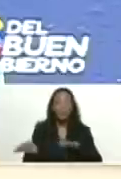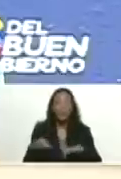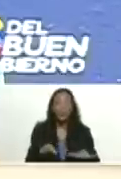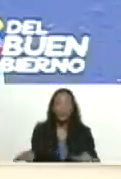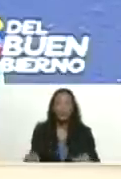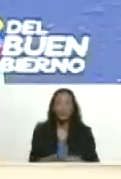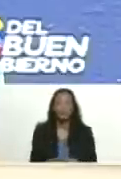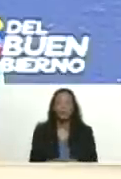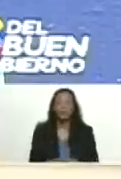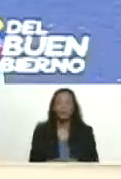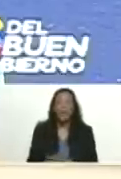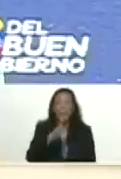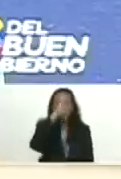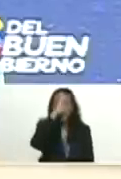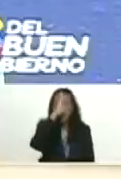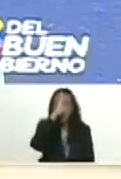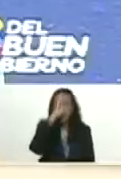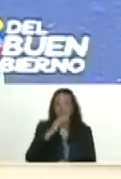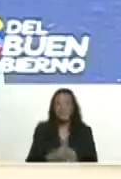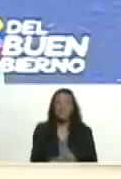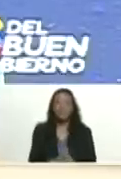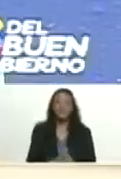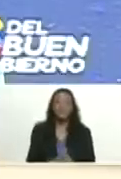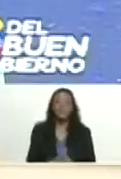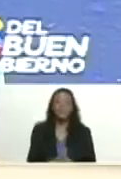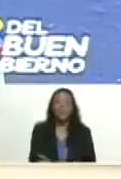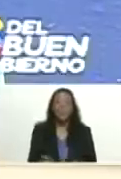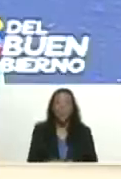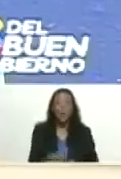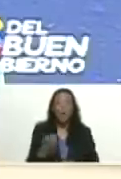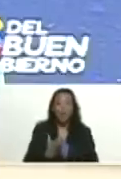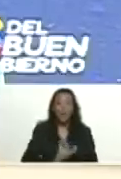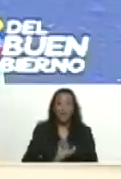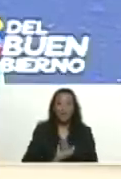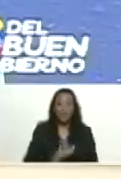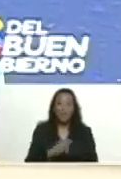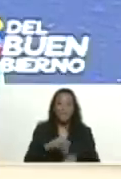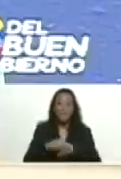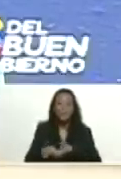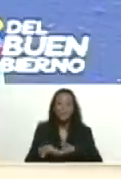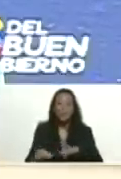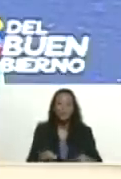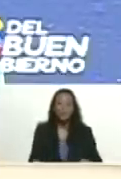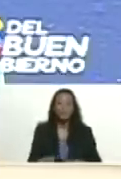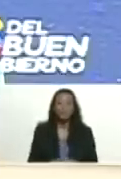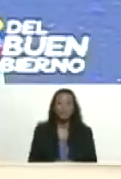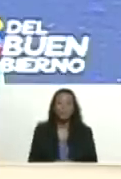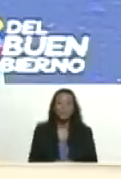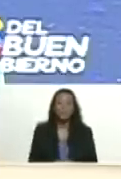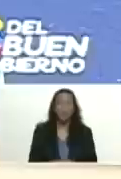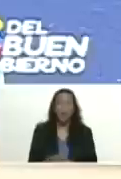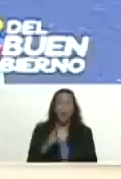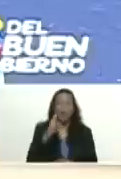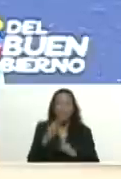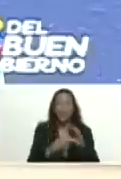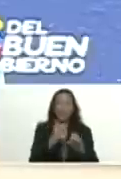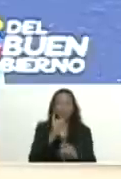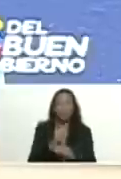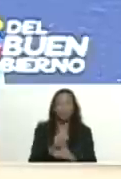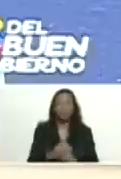Socopó, en Barinas, igualmente el alcalde del municipio Caroní, Puerto Ordaz, estado